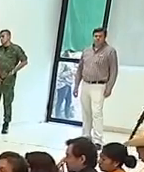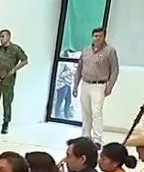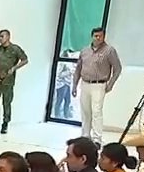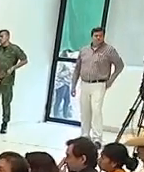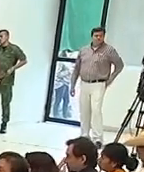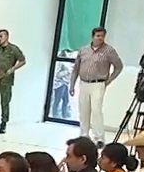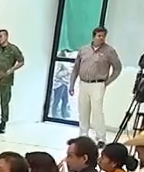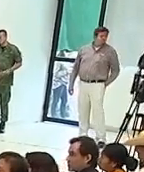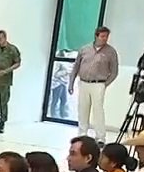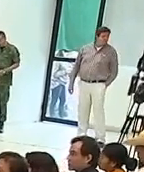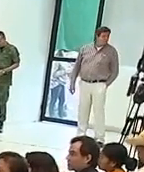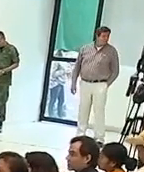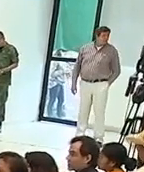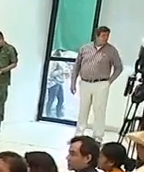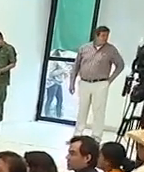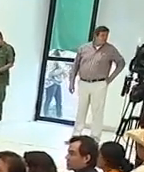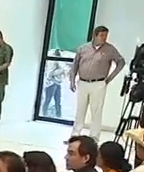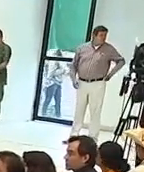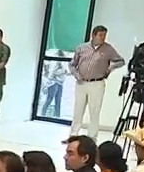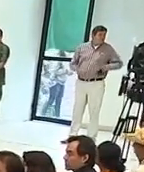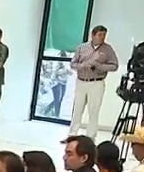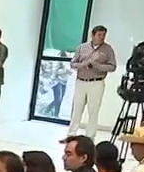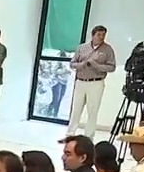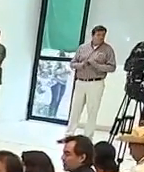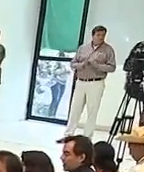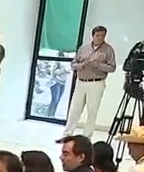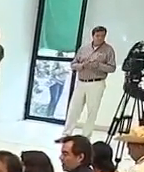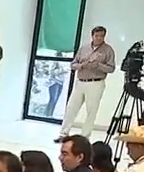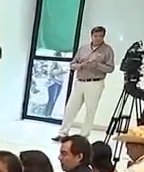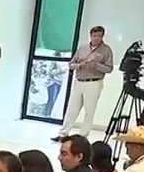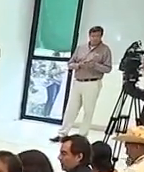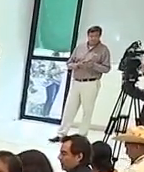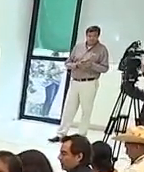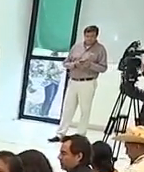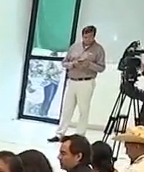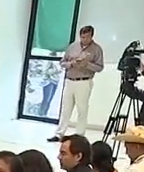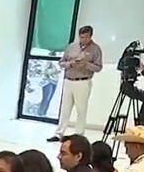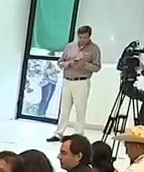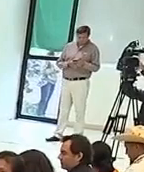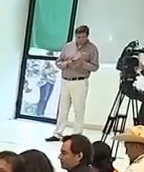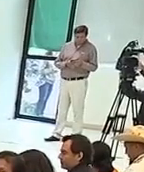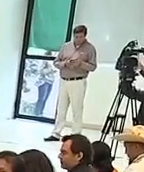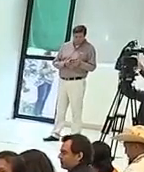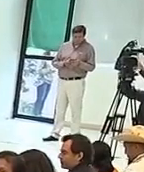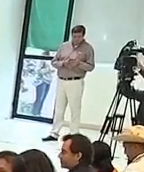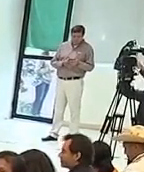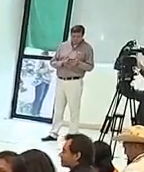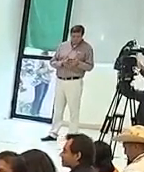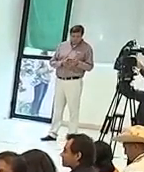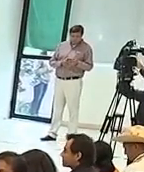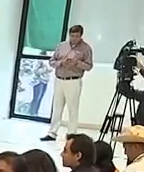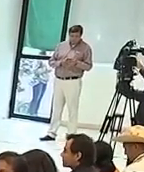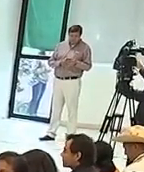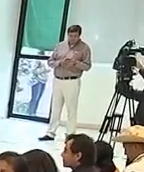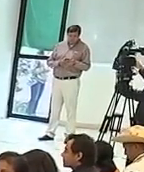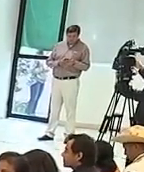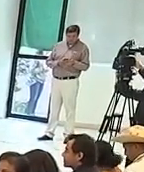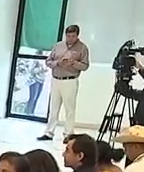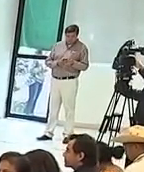Quisiera saber cuál sería el reporte que tiene de esta situación y qué realizará su